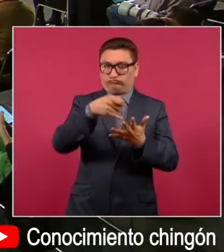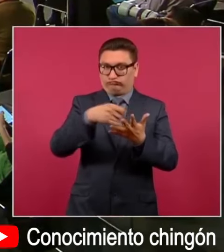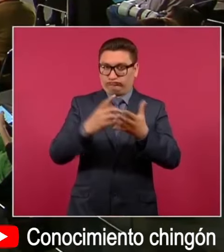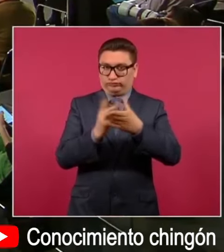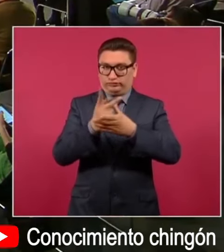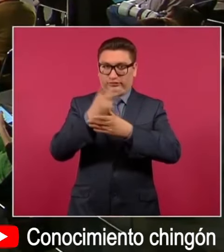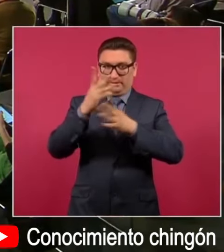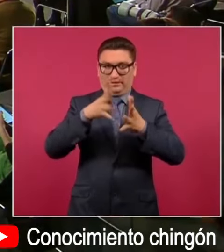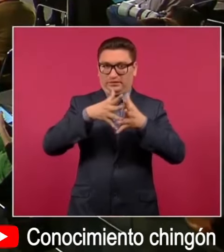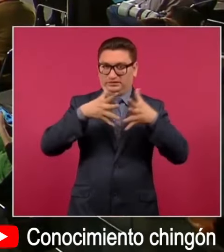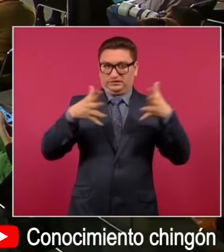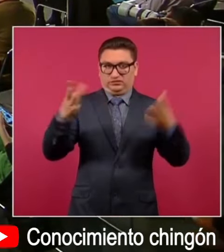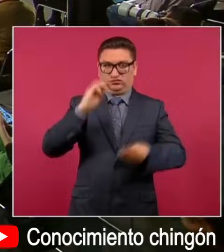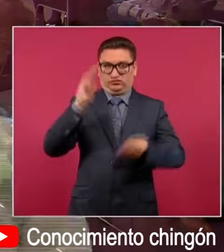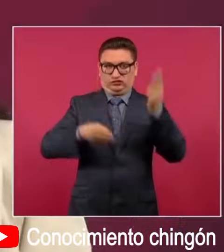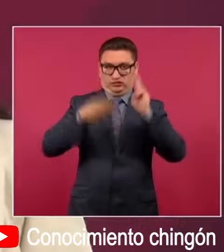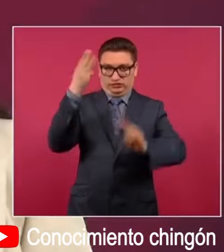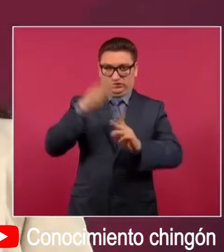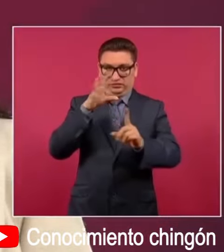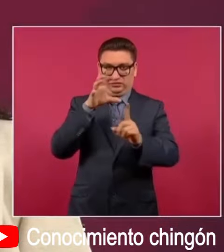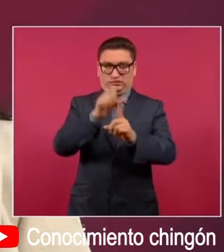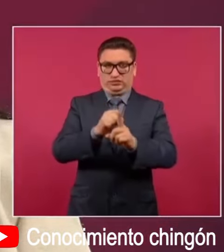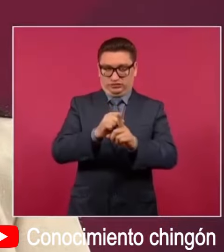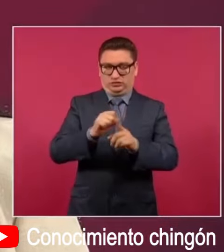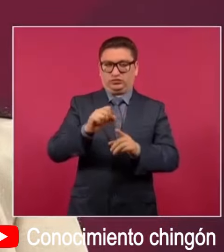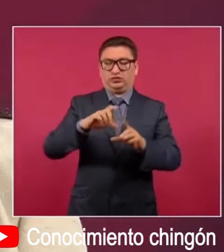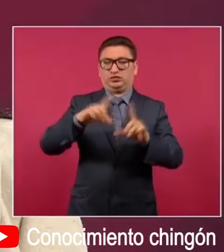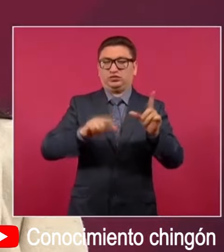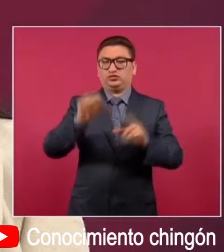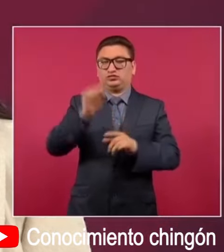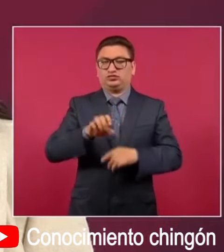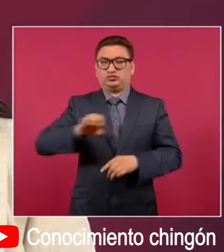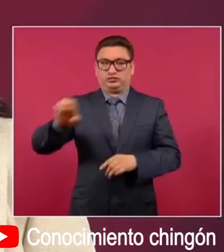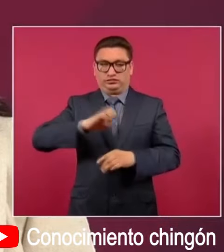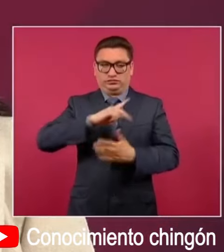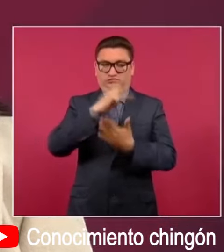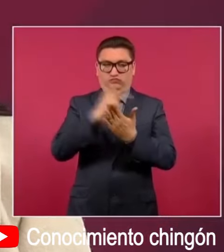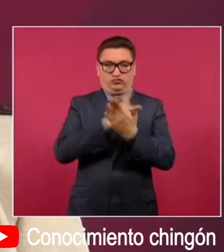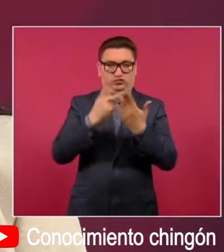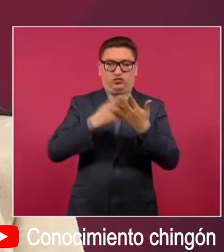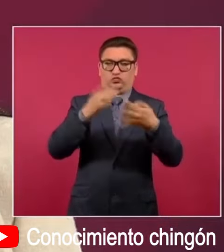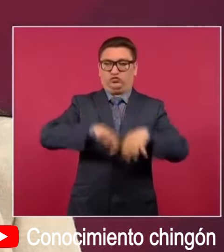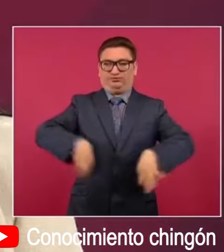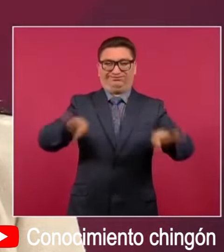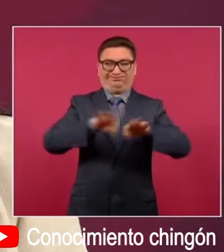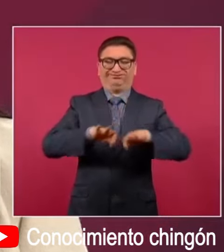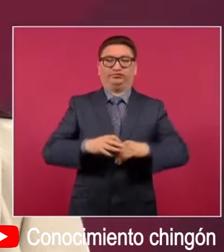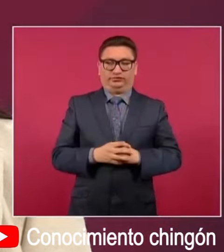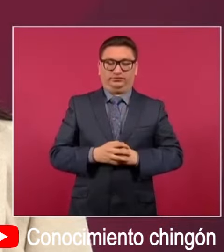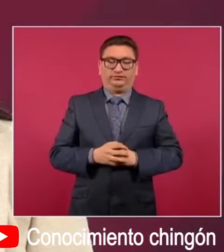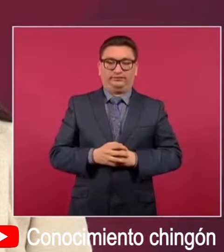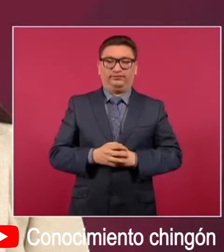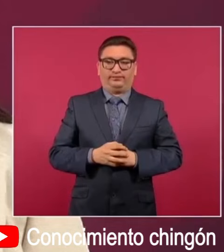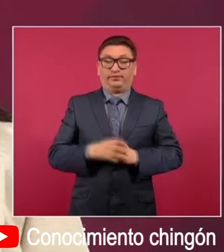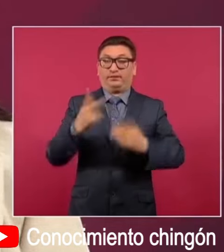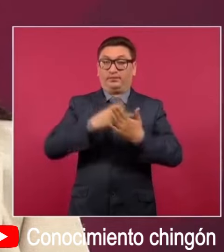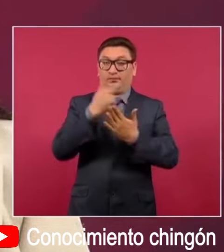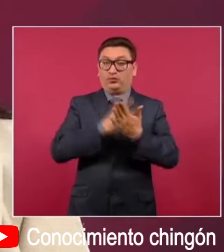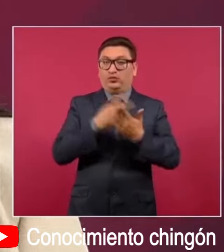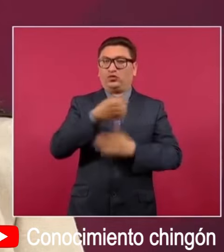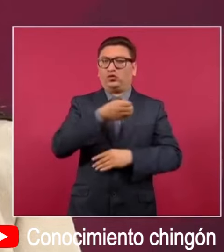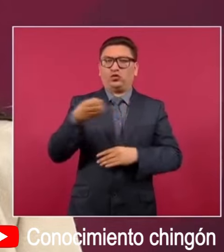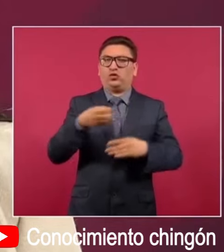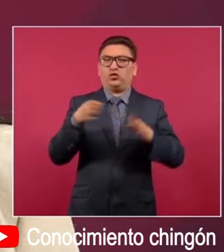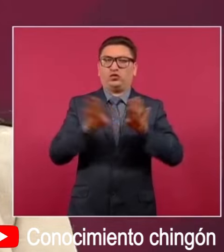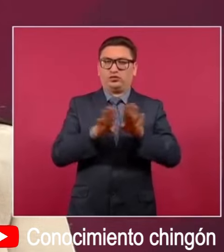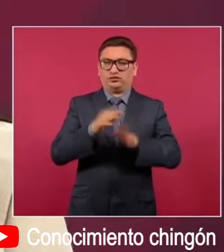se han alcanzado las metas, particularmente en el sureste. El programa tiene una presencia muy importante. El programa se organiza a